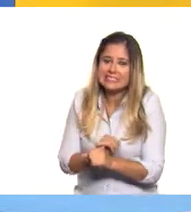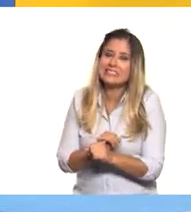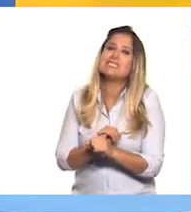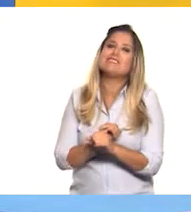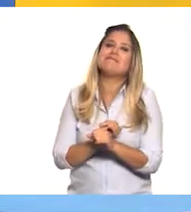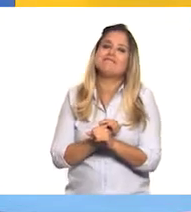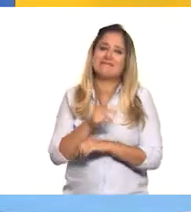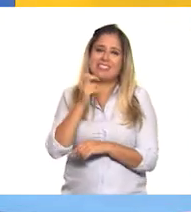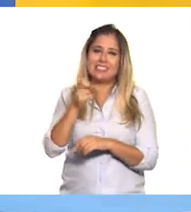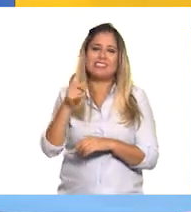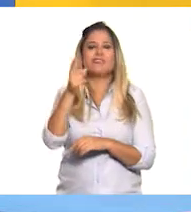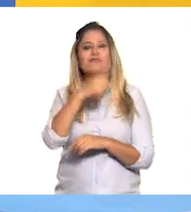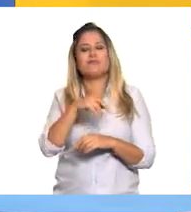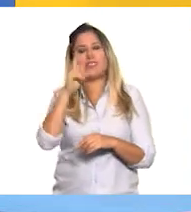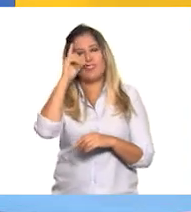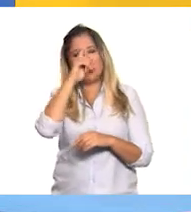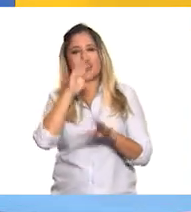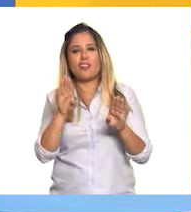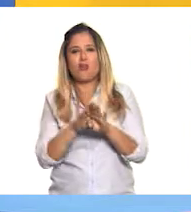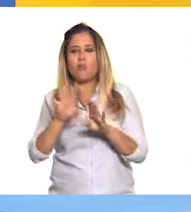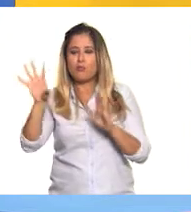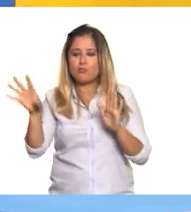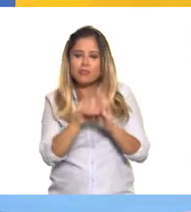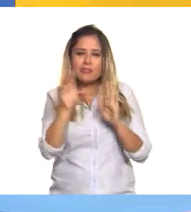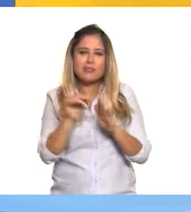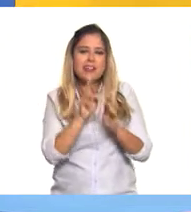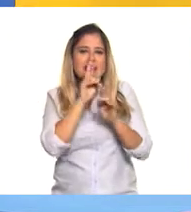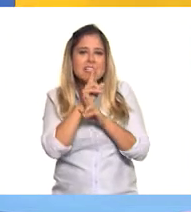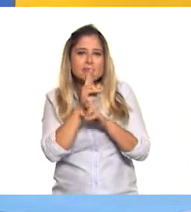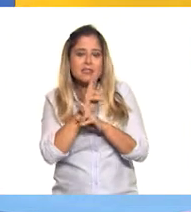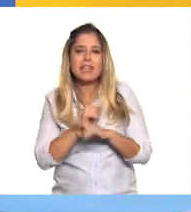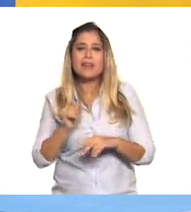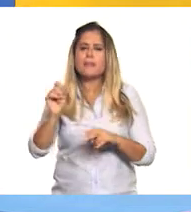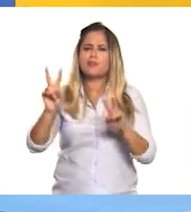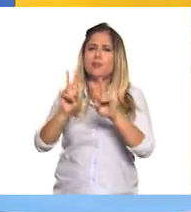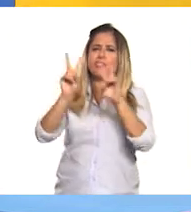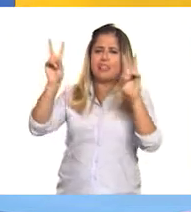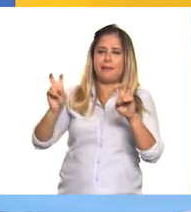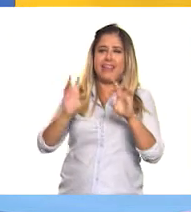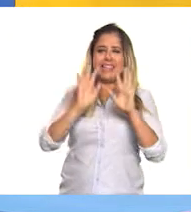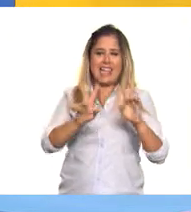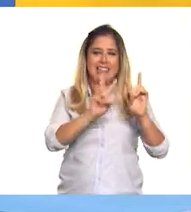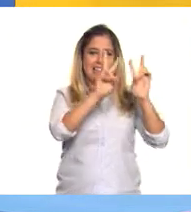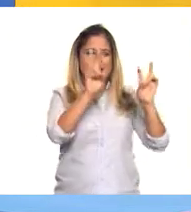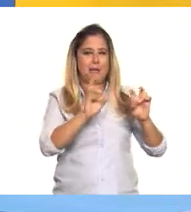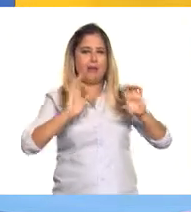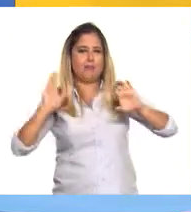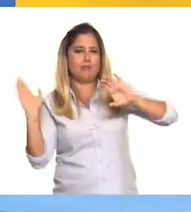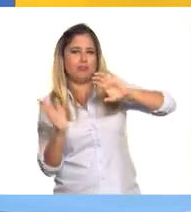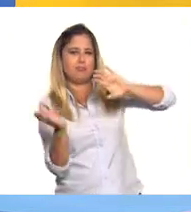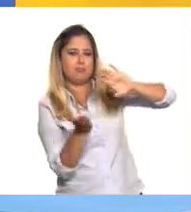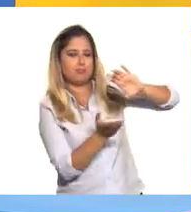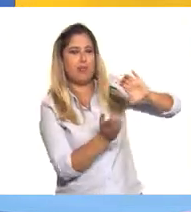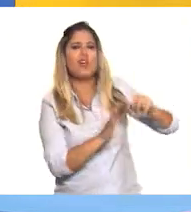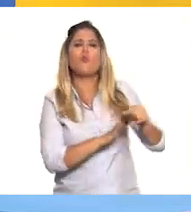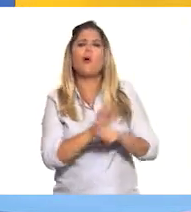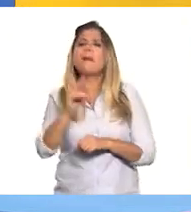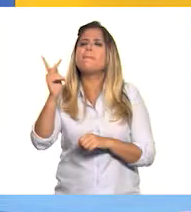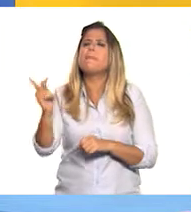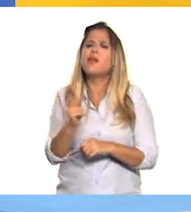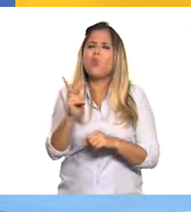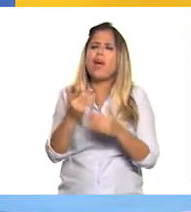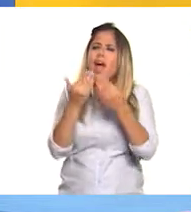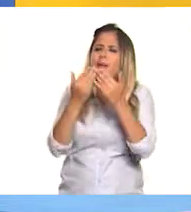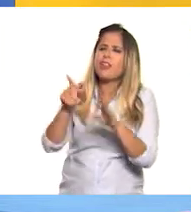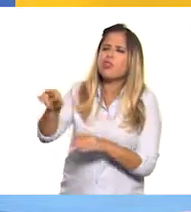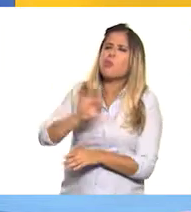tanto, sistematizarlas. Sobre el mismo tema, María, me puedes decir, el tema ya quedaba, la deforestación. Uh-huh. ¿Cuáles preguntas abiertas